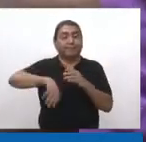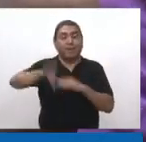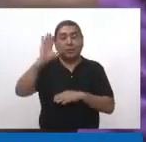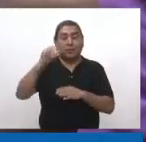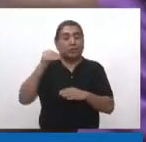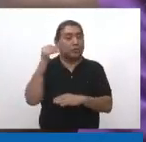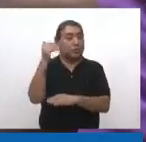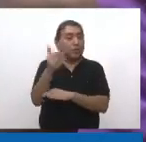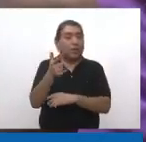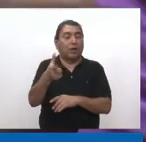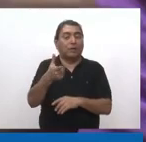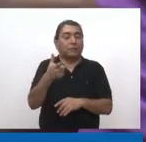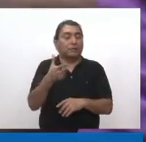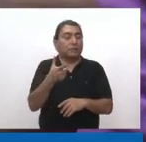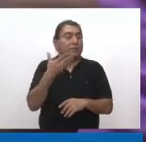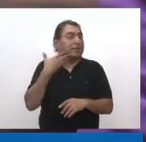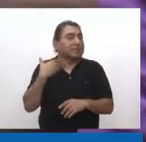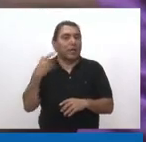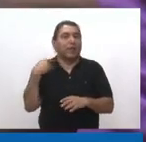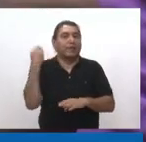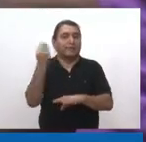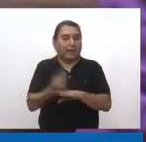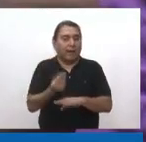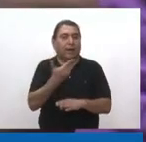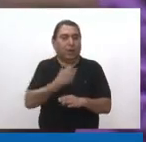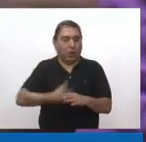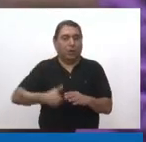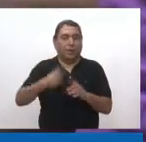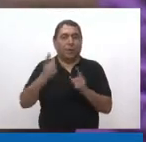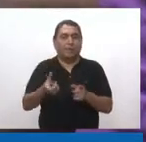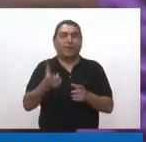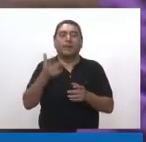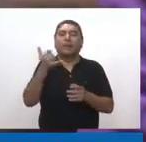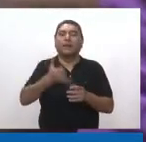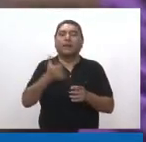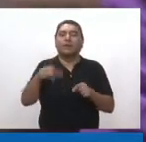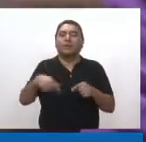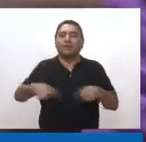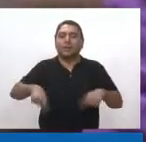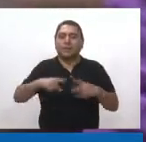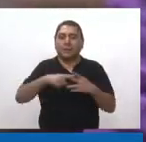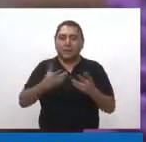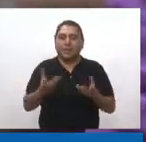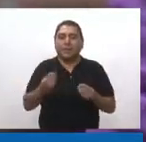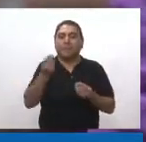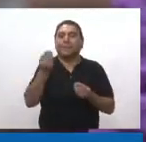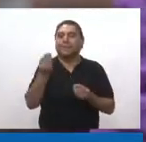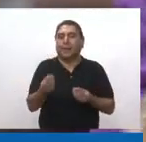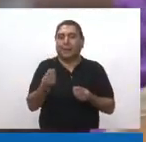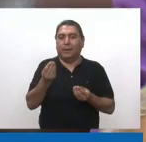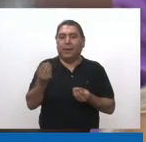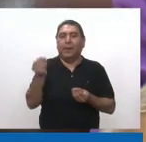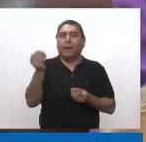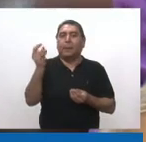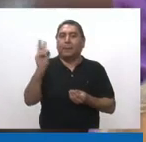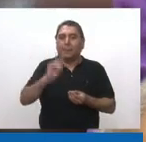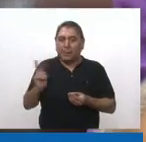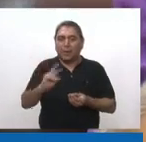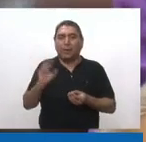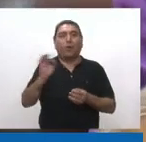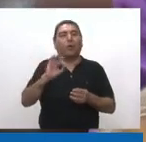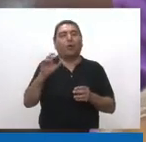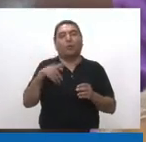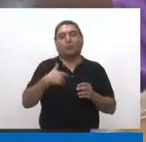ser gobierno de contar con este instrumento que lo que permite es eludir o evadir el